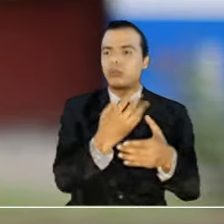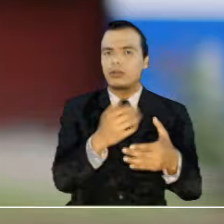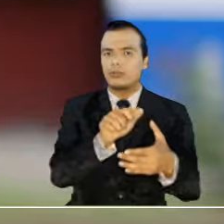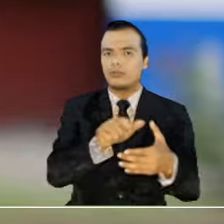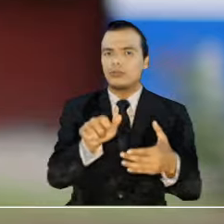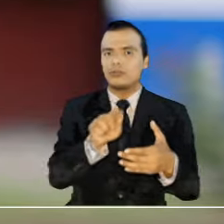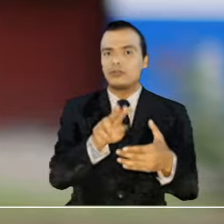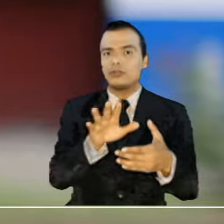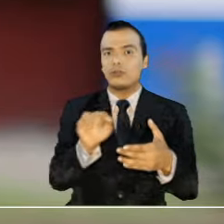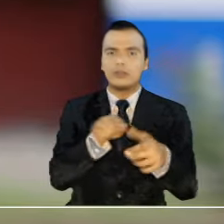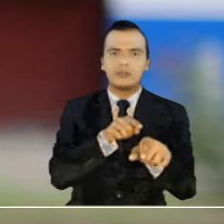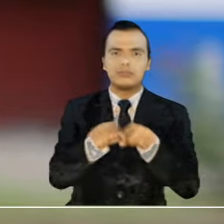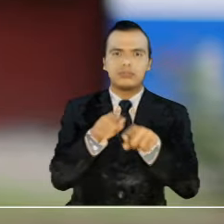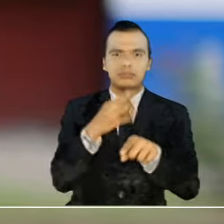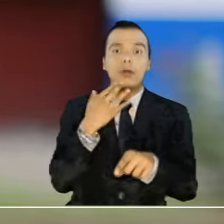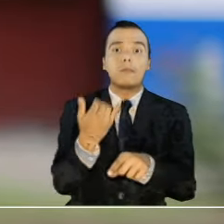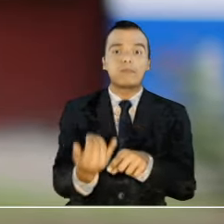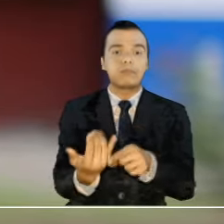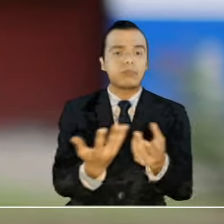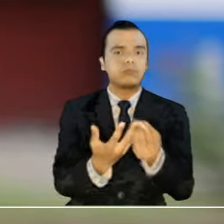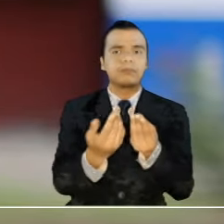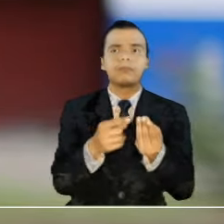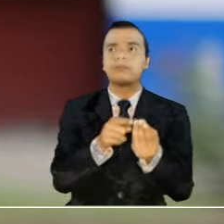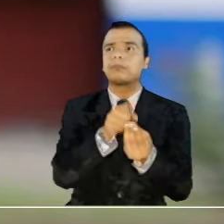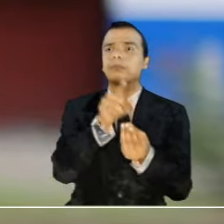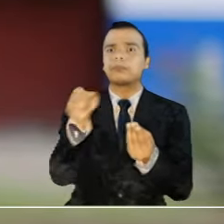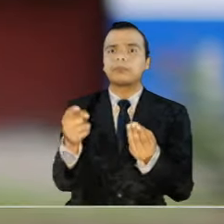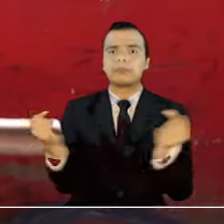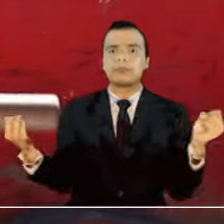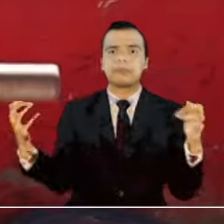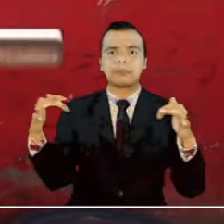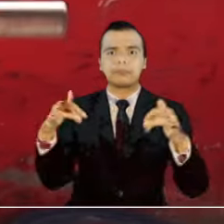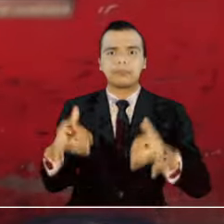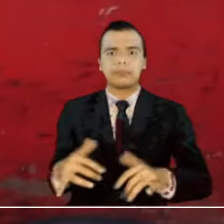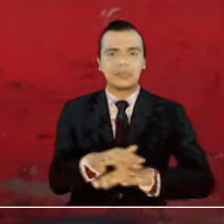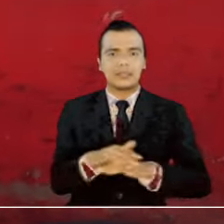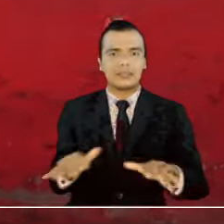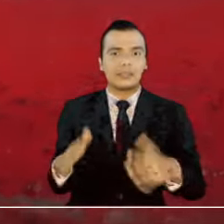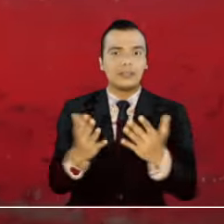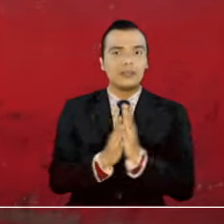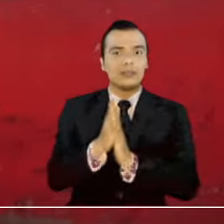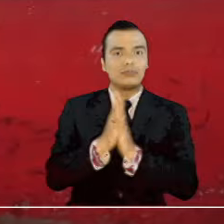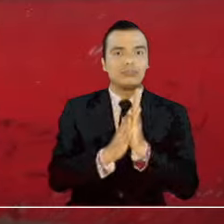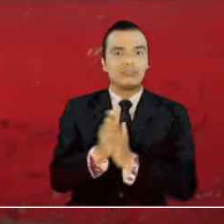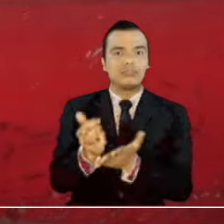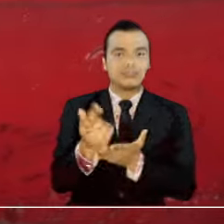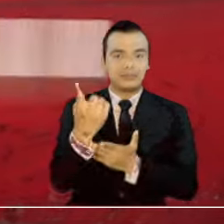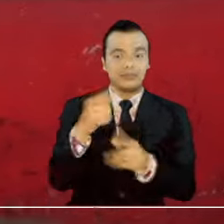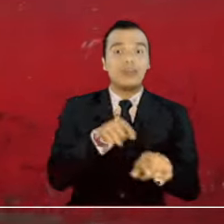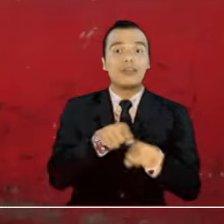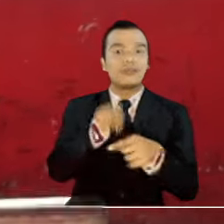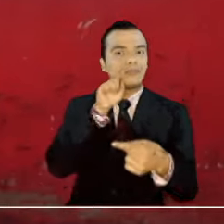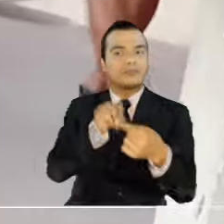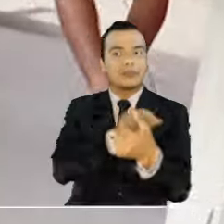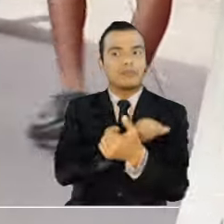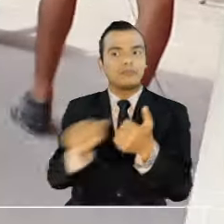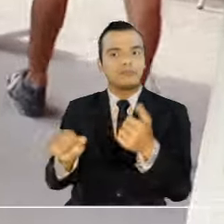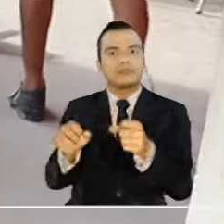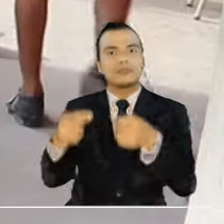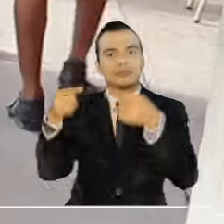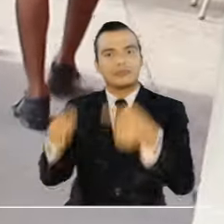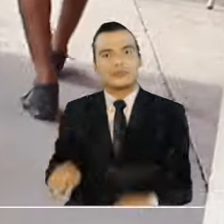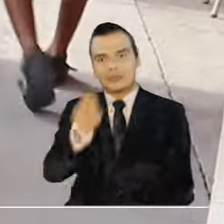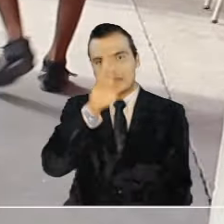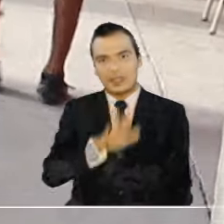porque también es un clasificatorio a los primeros Juegos Nacionales de la Juventud. 20 pesistas del Valle conforman el equipo favorito en el nacional que